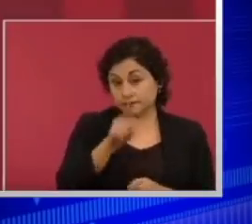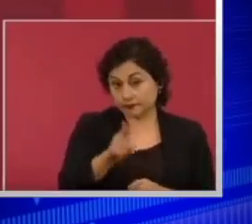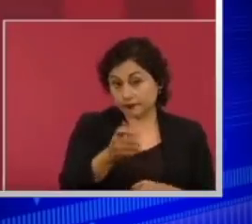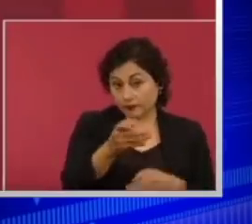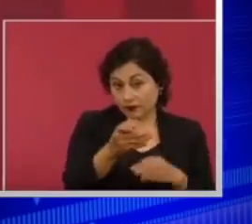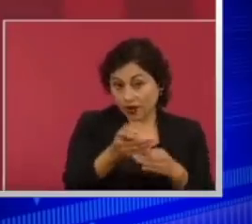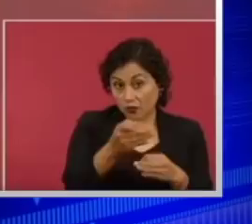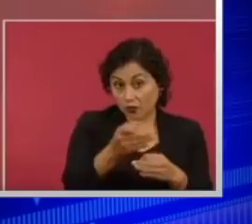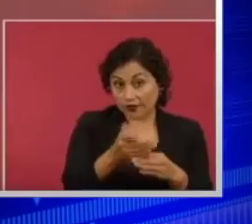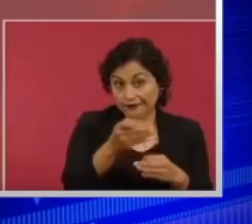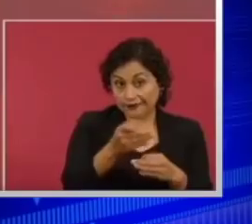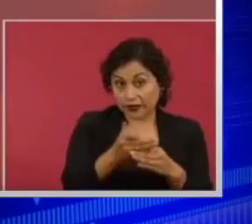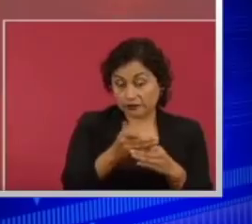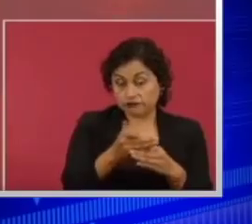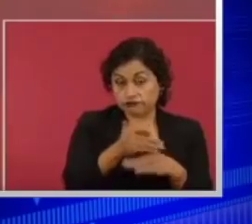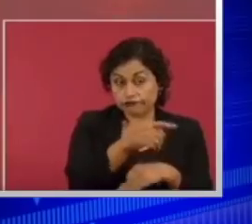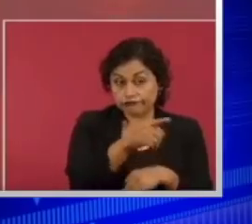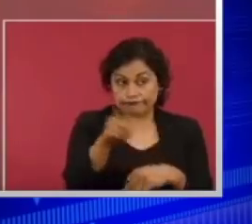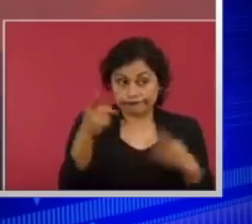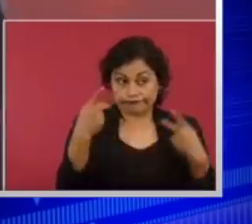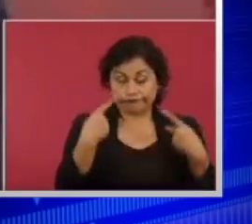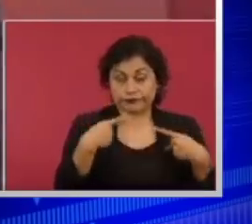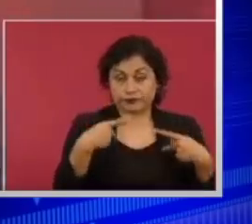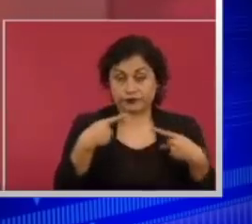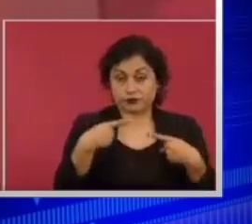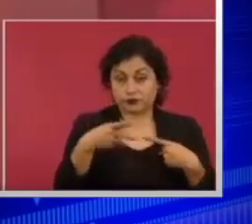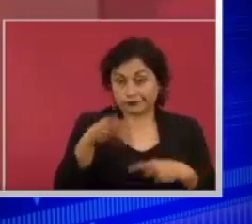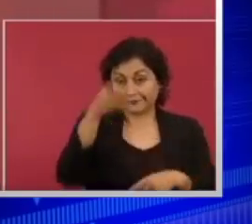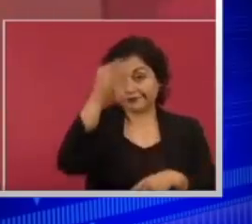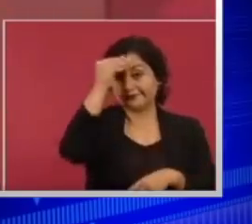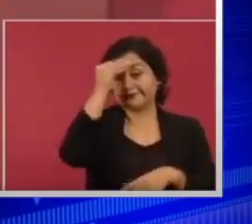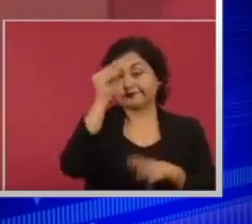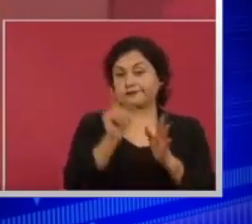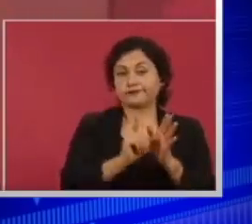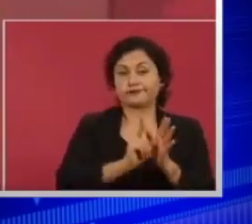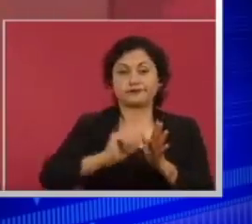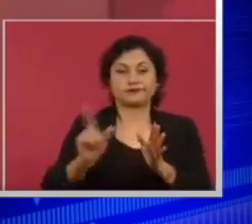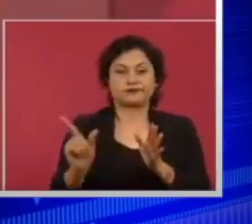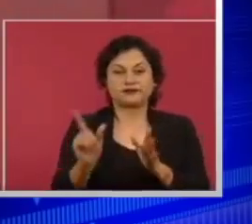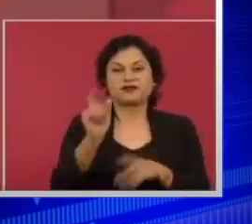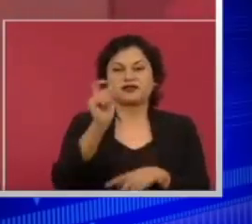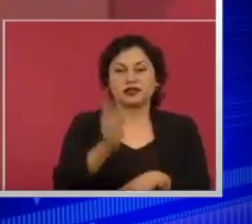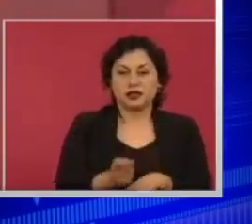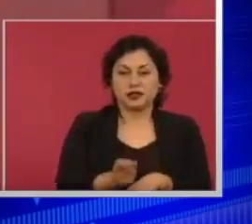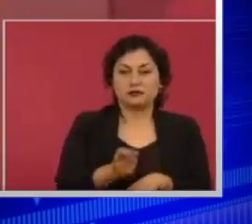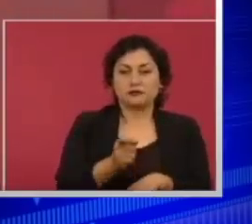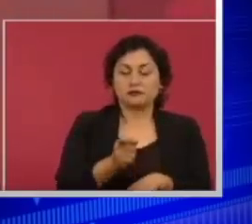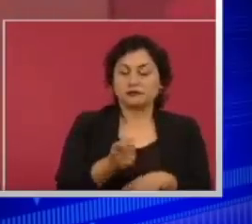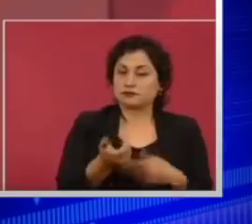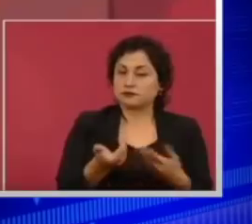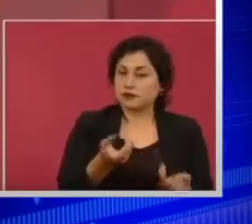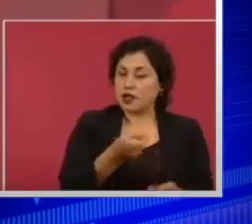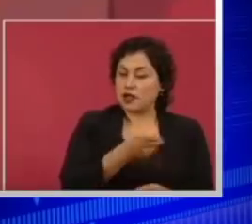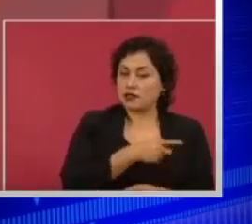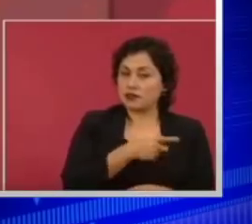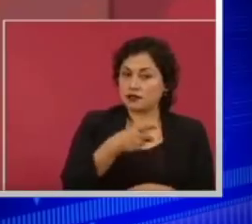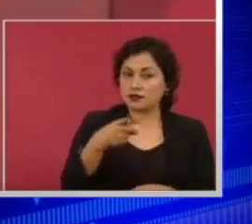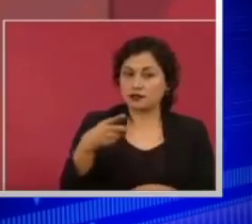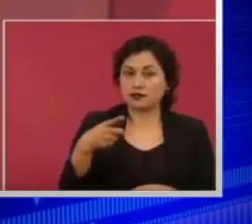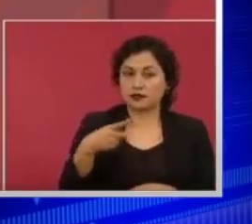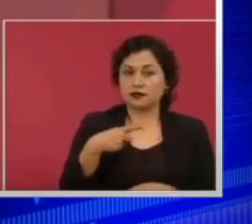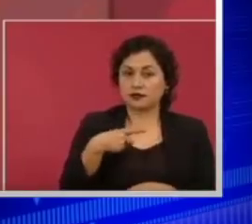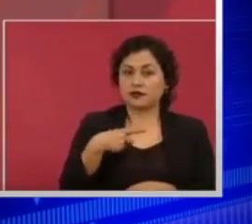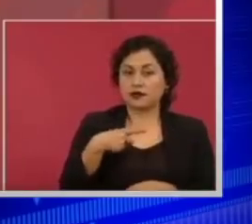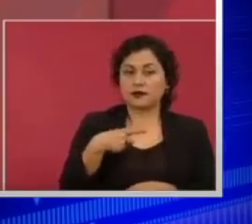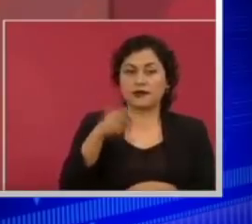elección para buscas en todos los tiempos